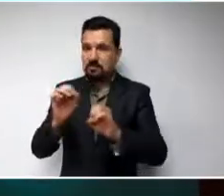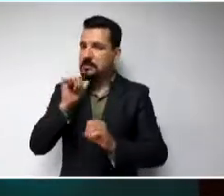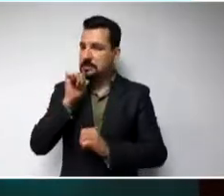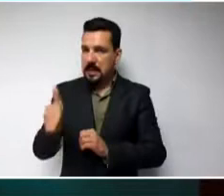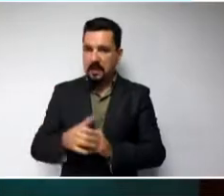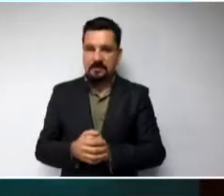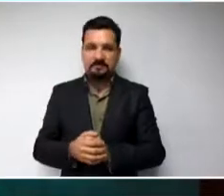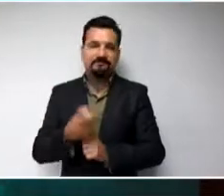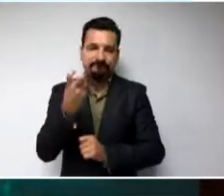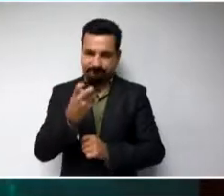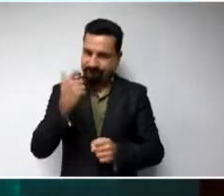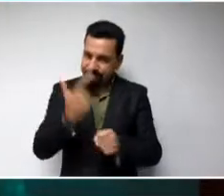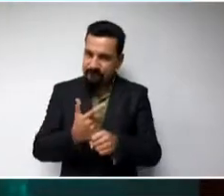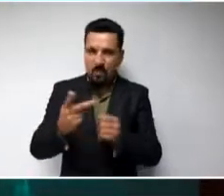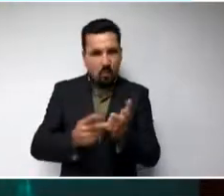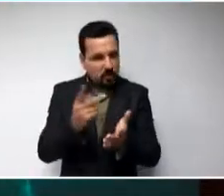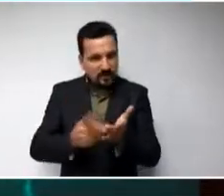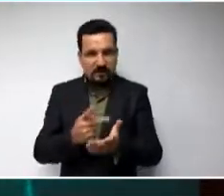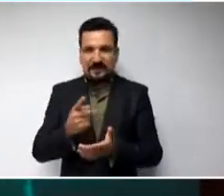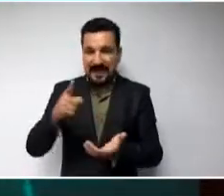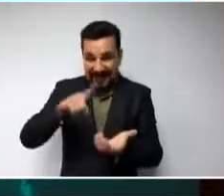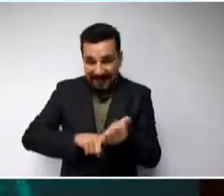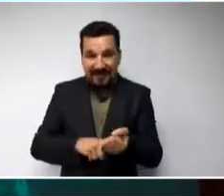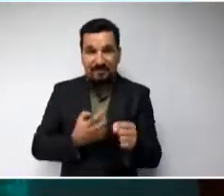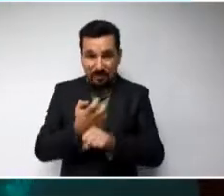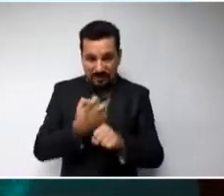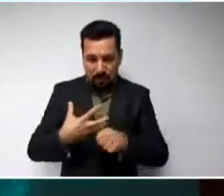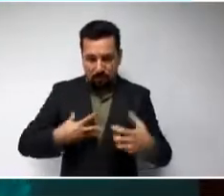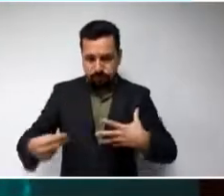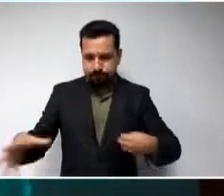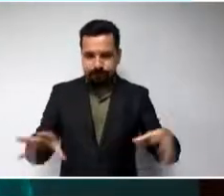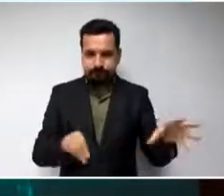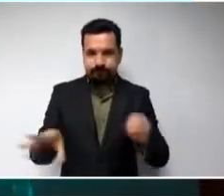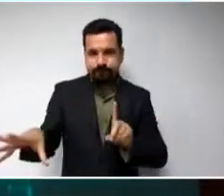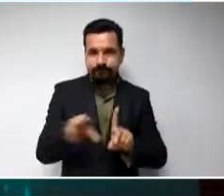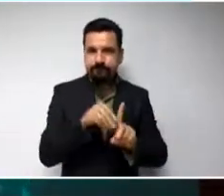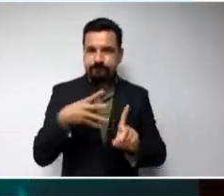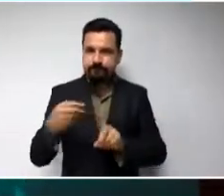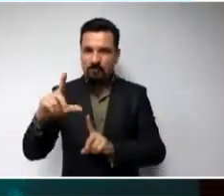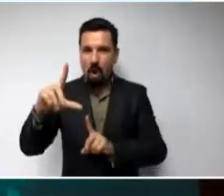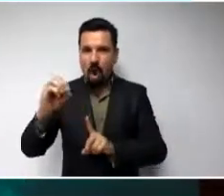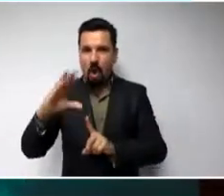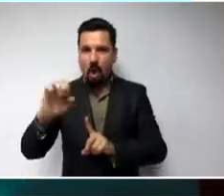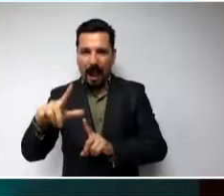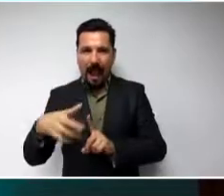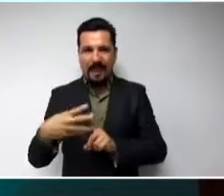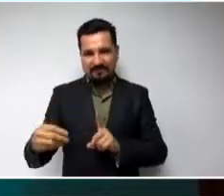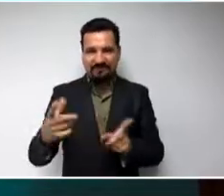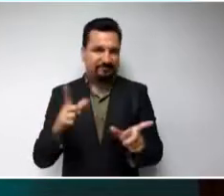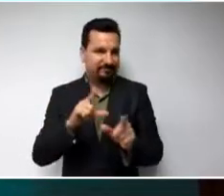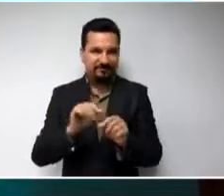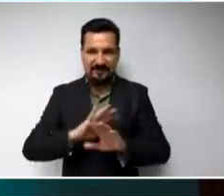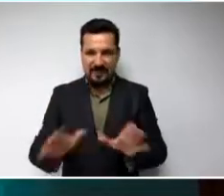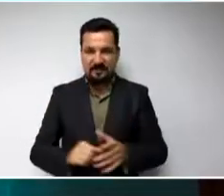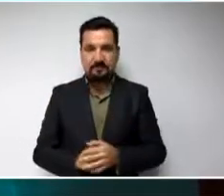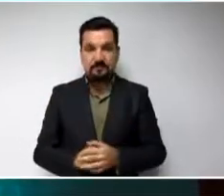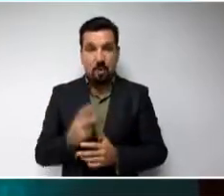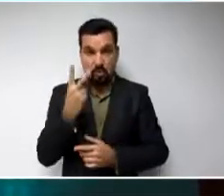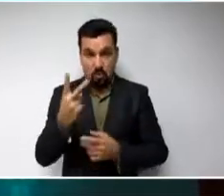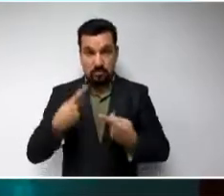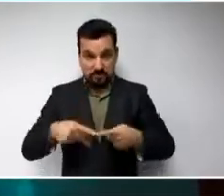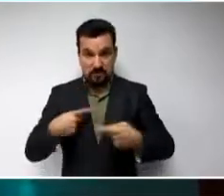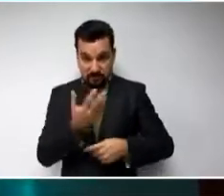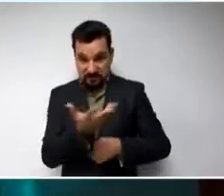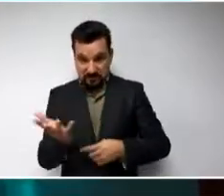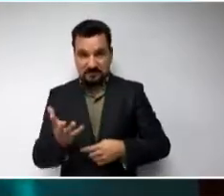lo que confirma la circulación local del virus dos de los casos ocurrieron en trabajadores de la salud